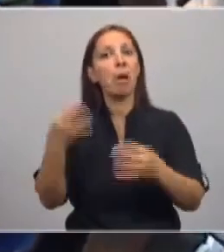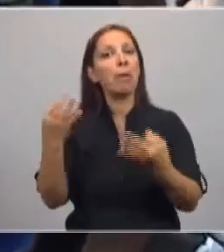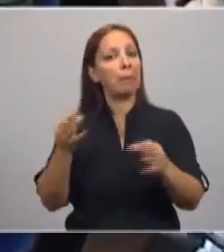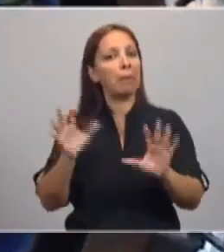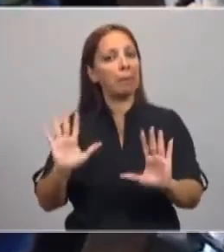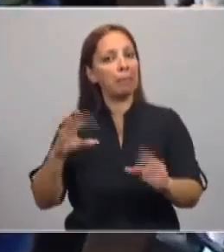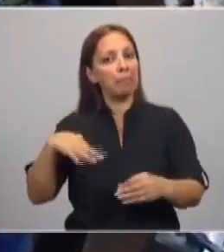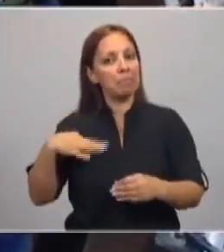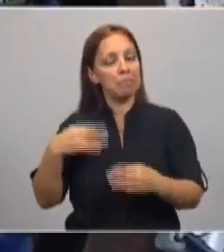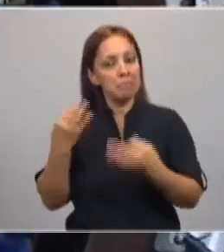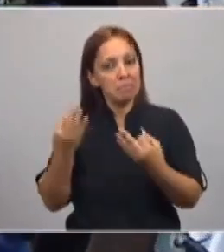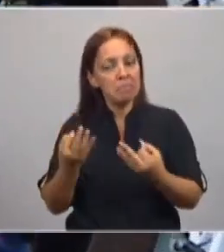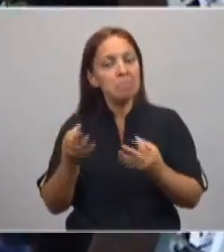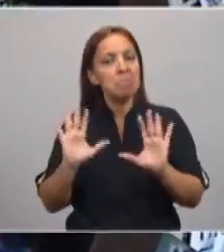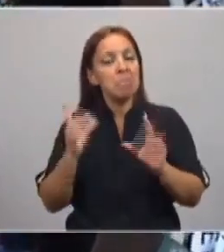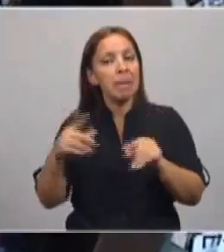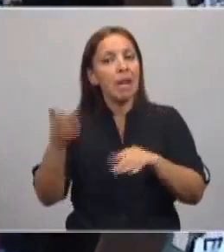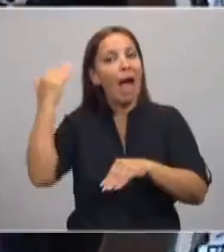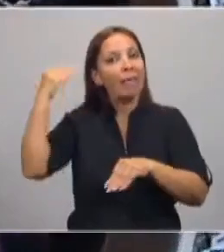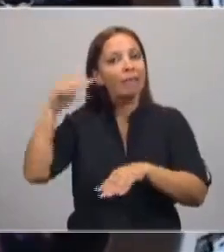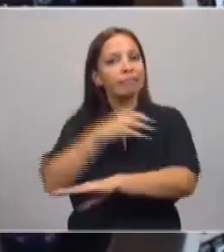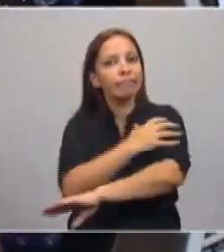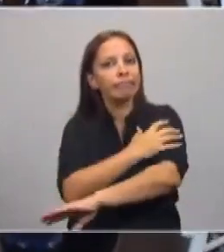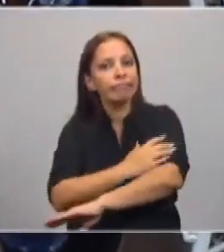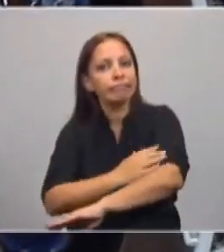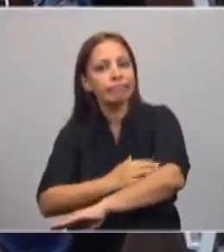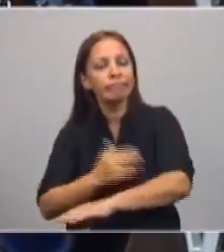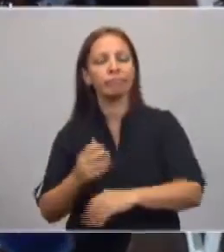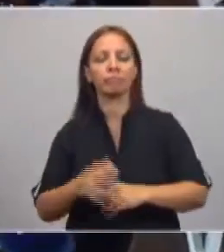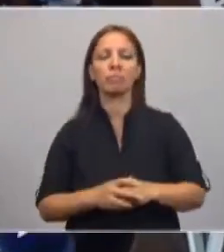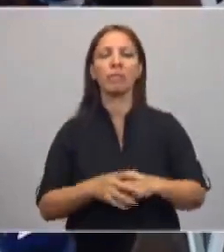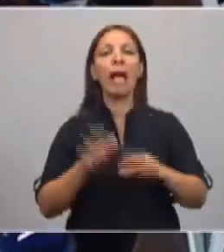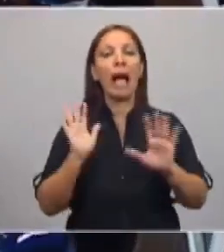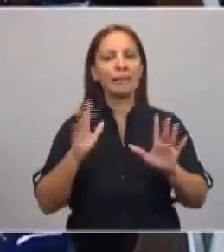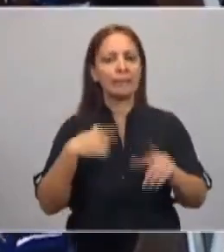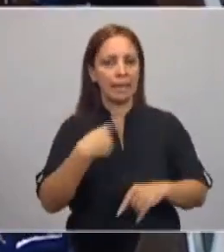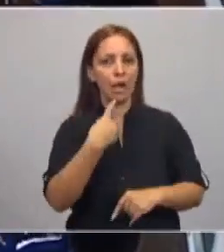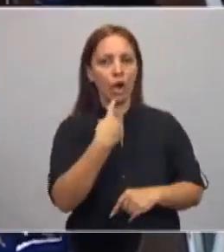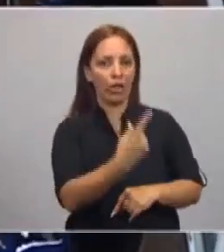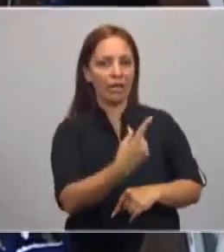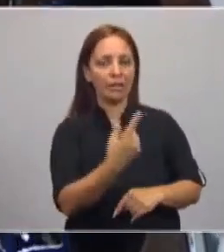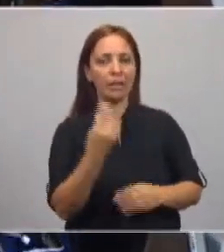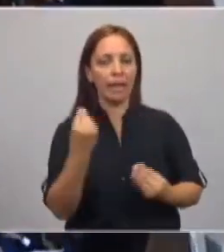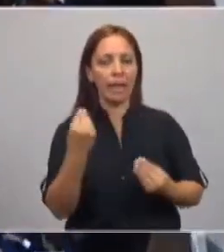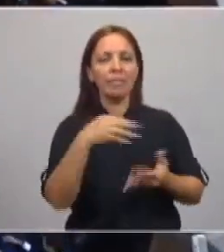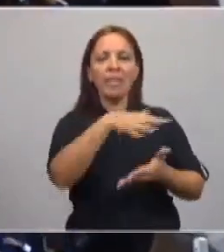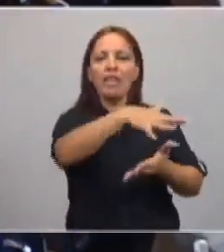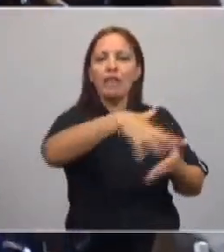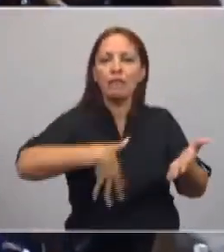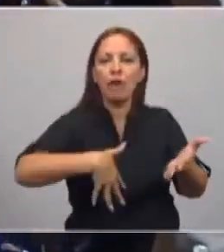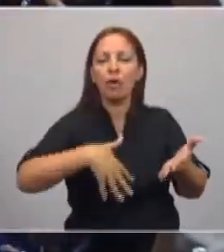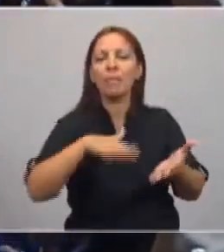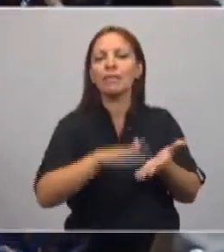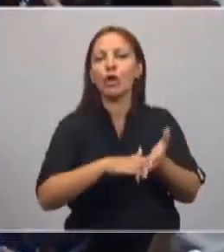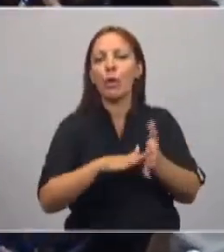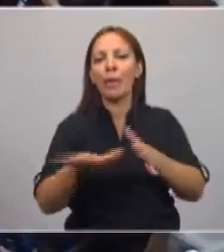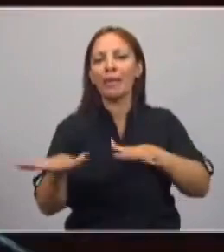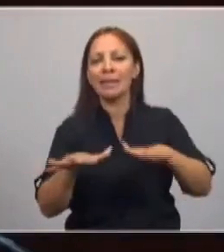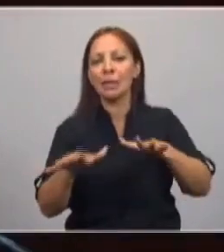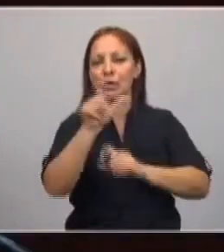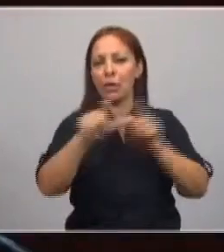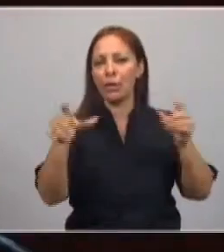condiciones poco menos que miserables. Así lo atestigua crudamente el informe sobre la situación de los